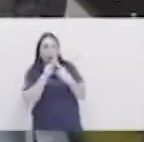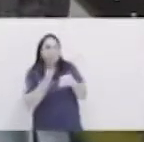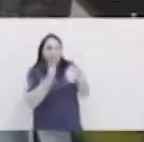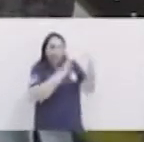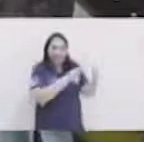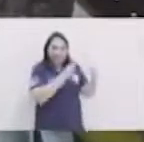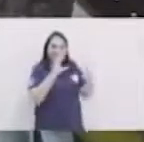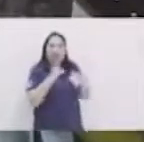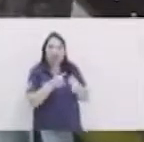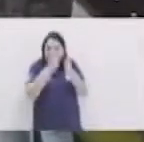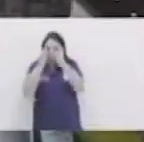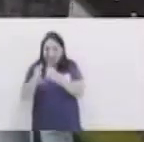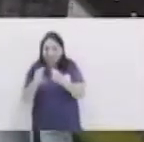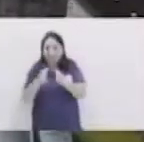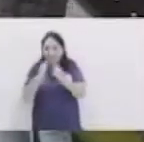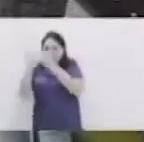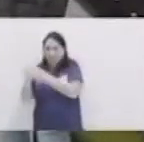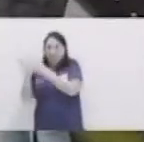escritura, ¿verdad?